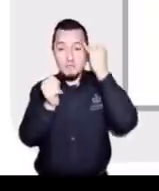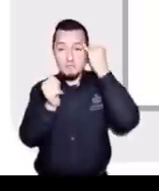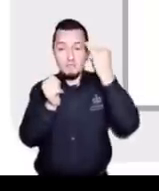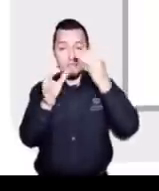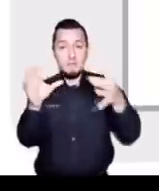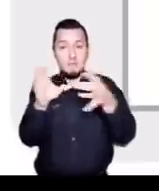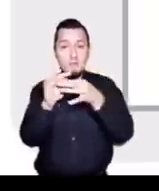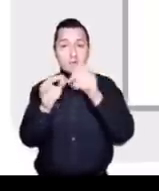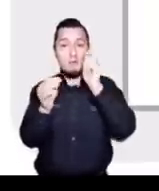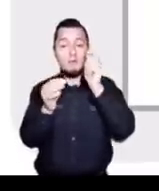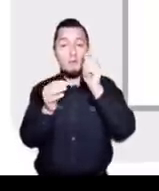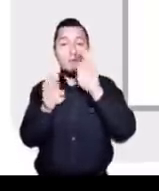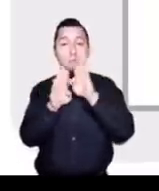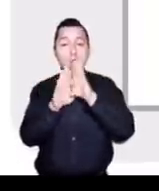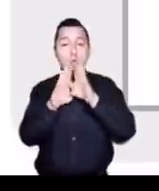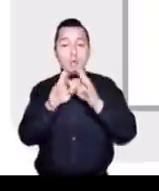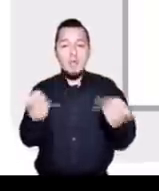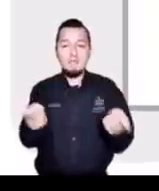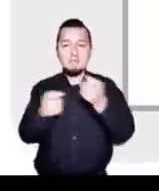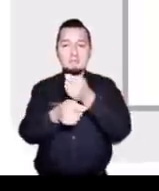intercambio entre rutas